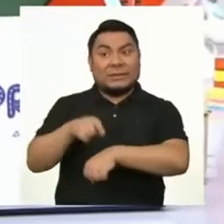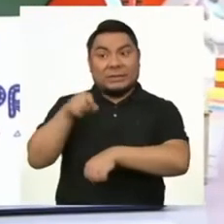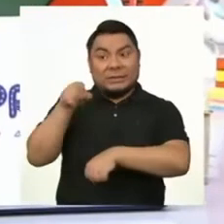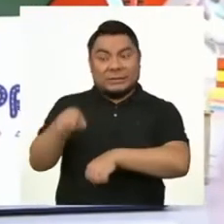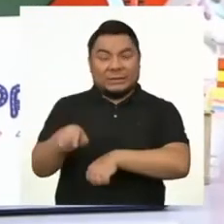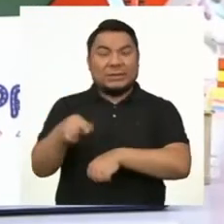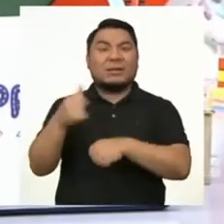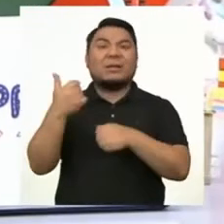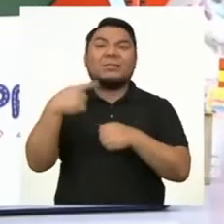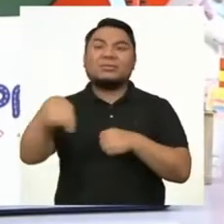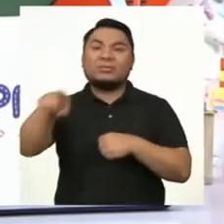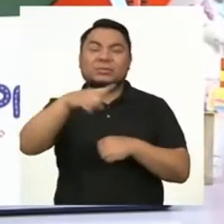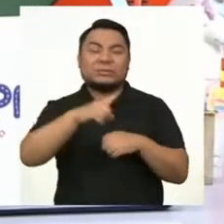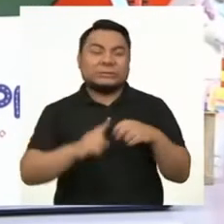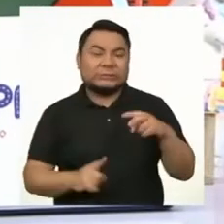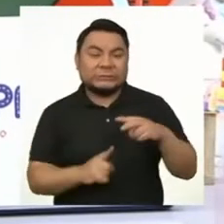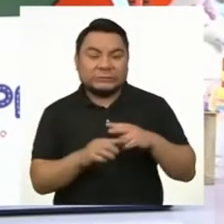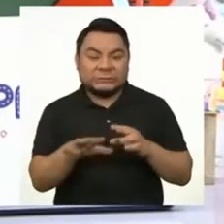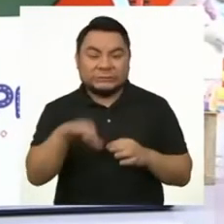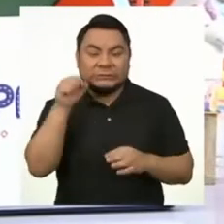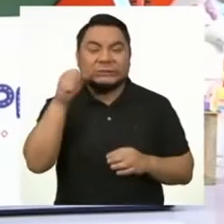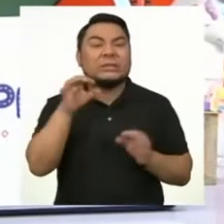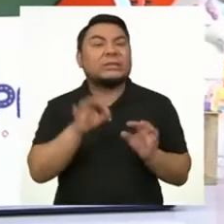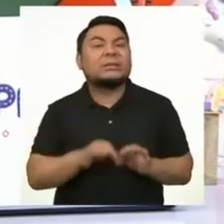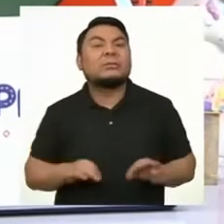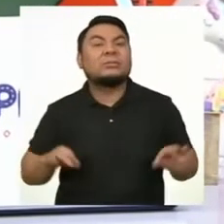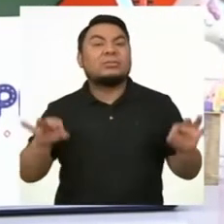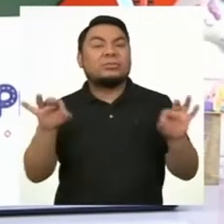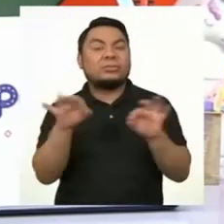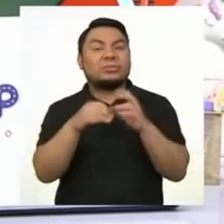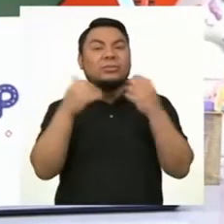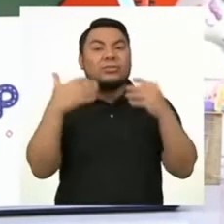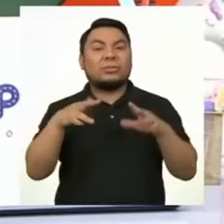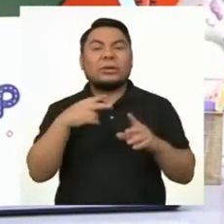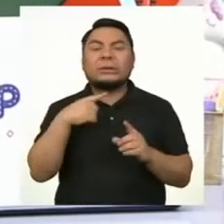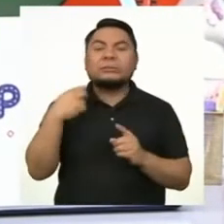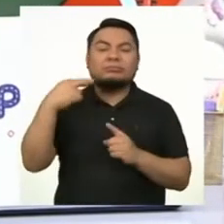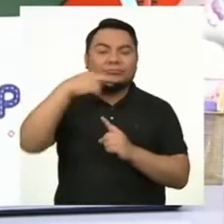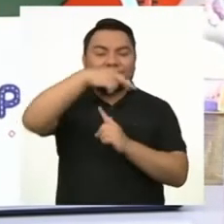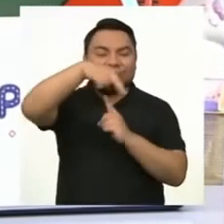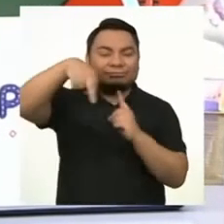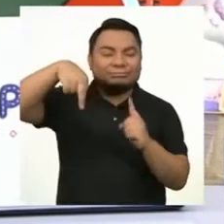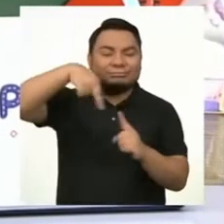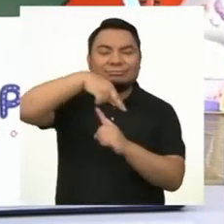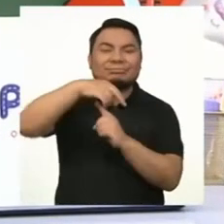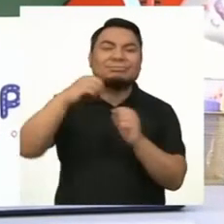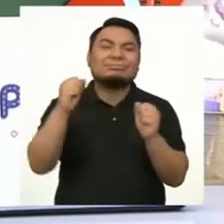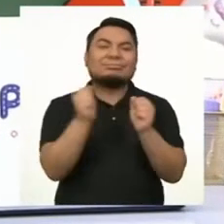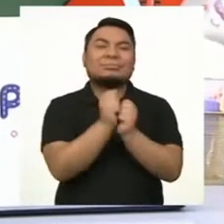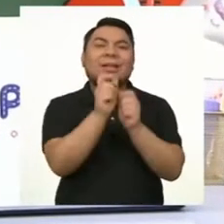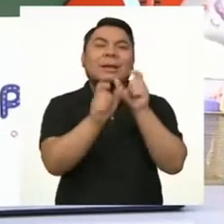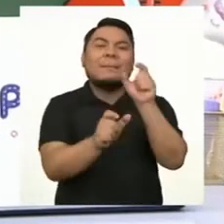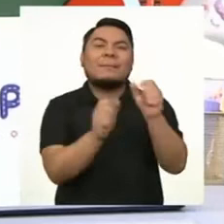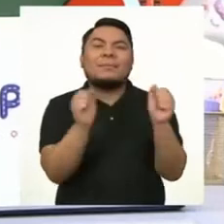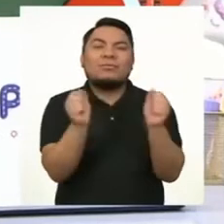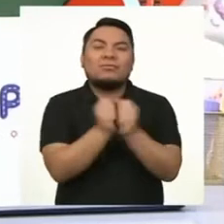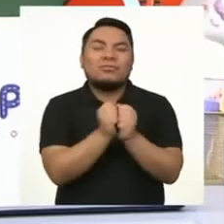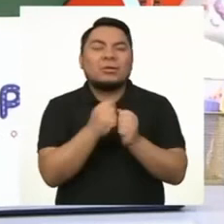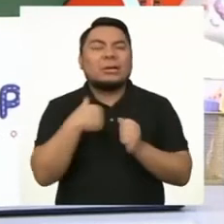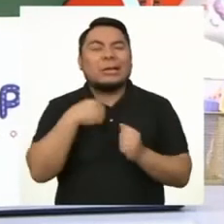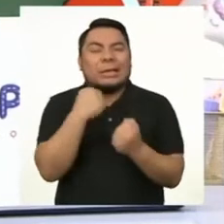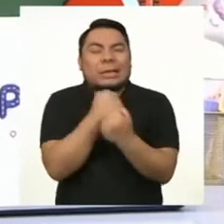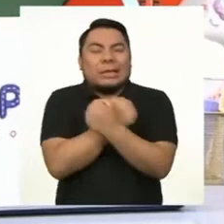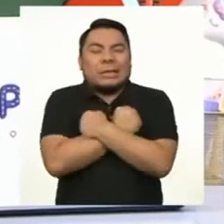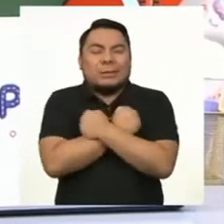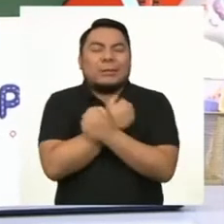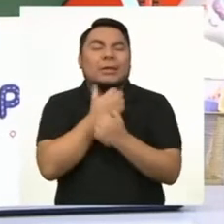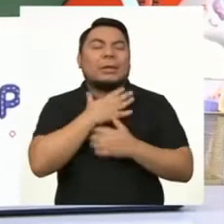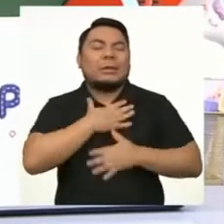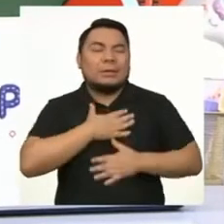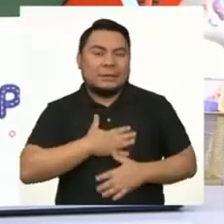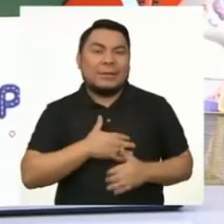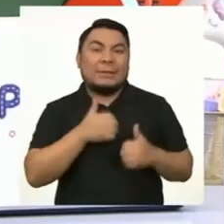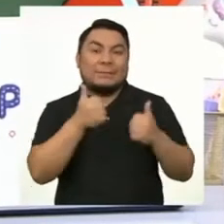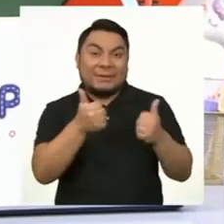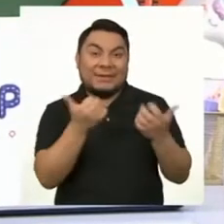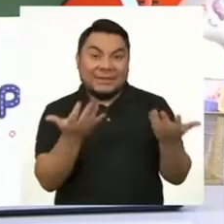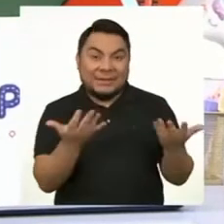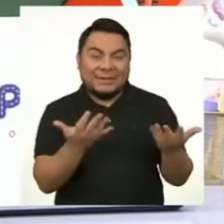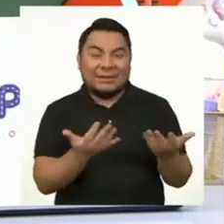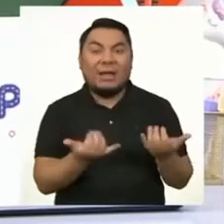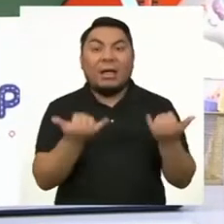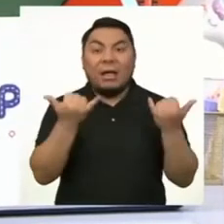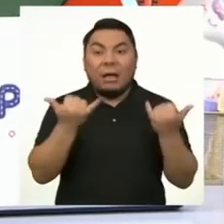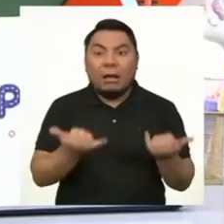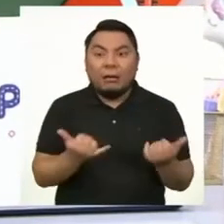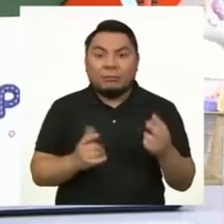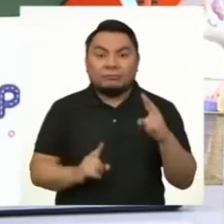hemos descubierto lo importante que es estar rodeadas y rodeados de las personas que queremos para estar bien. Y ahora,